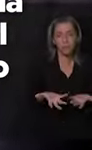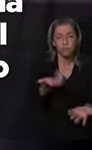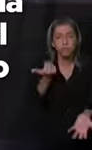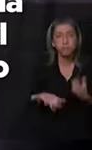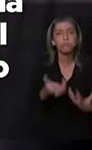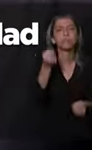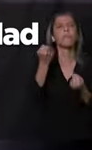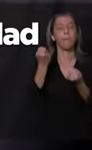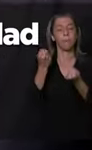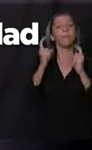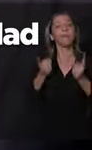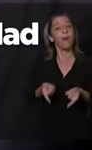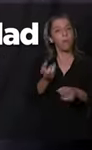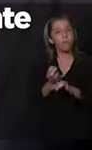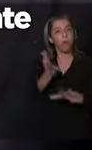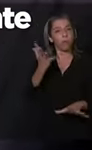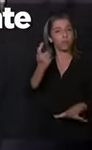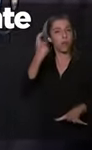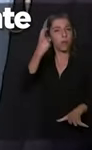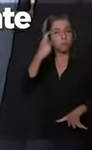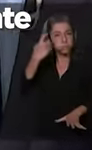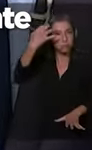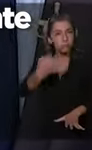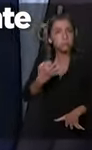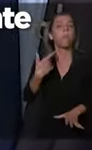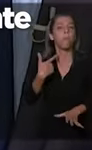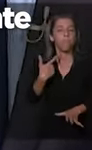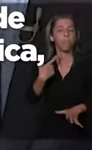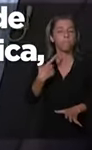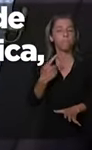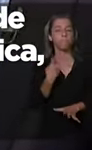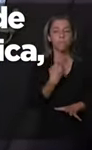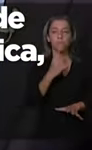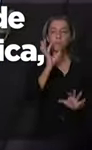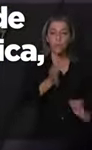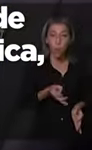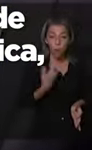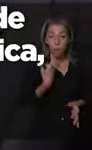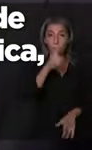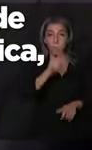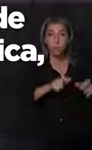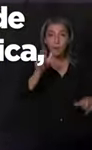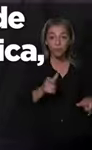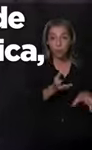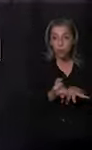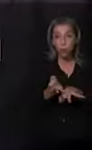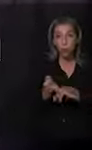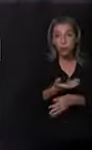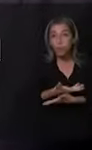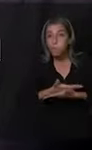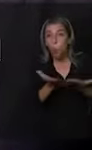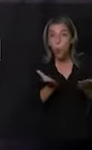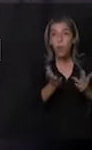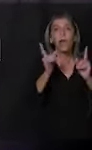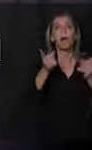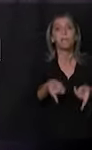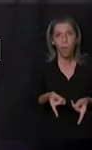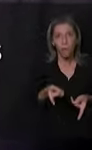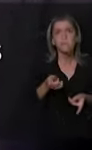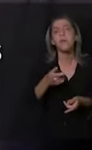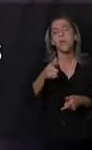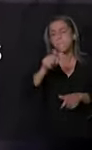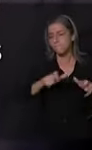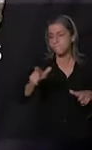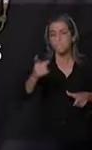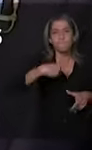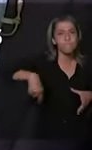conocimiento por la elegibilidad de nuestra gente construida en el sistema de educación pública la enorme oportunidad